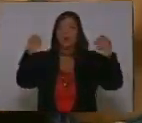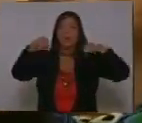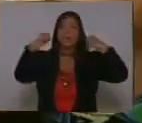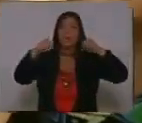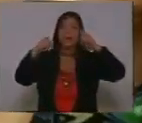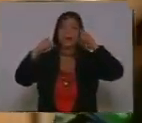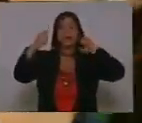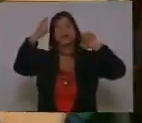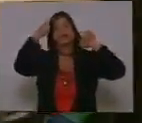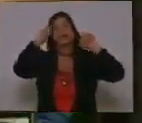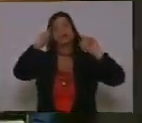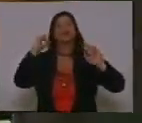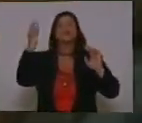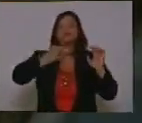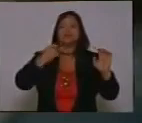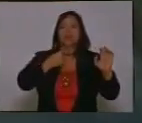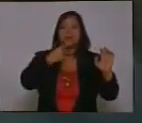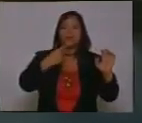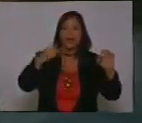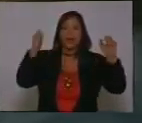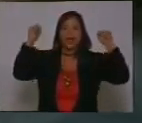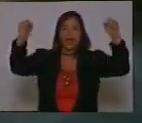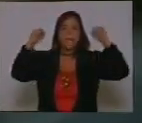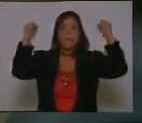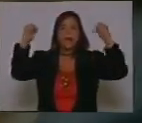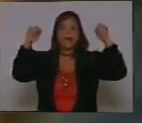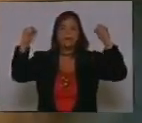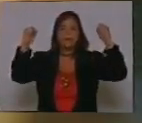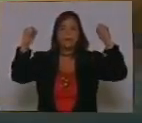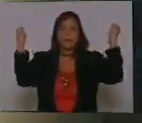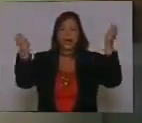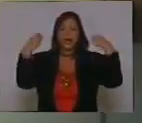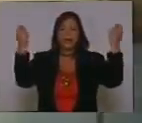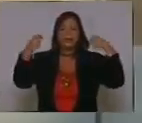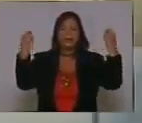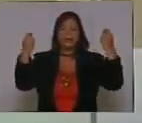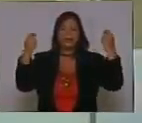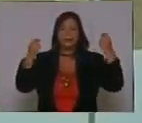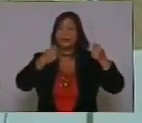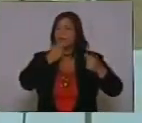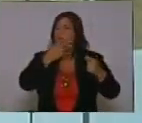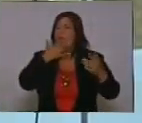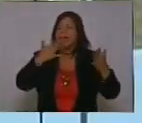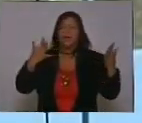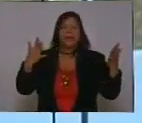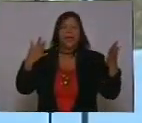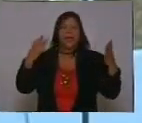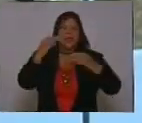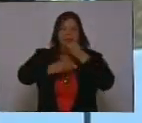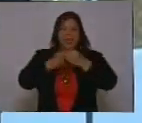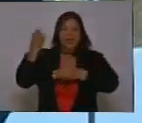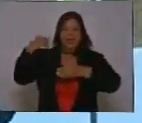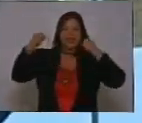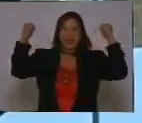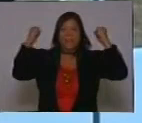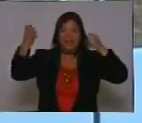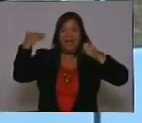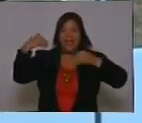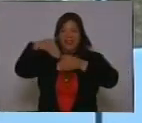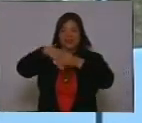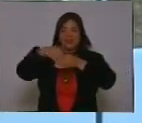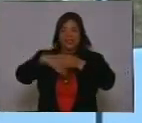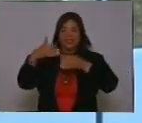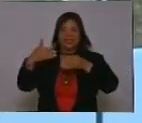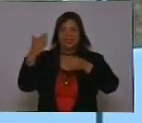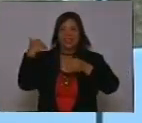chavista. Y yo siempre dije en la campaña, en la grandiosa campaña que hicimos conjuntamente con nuestra